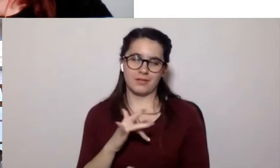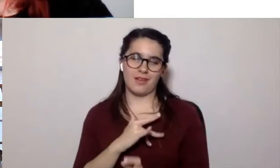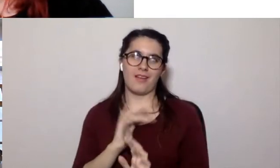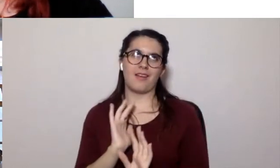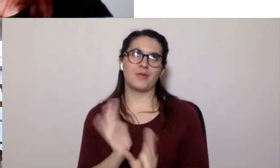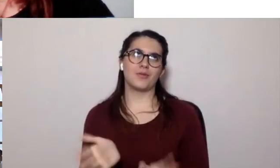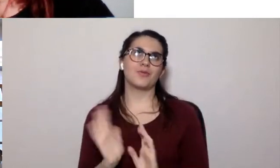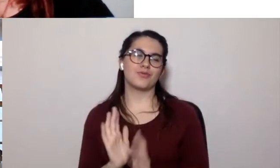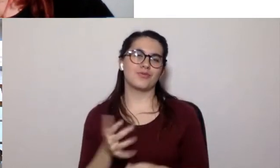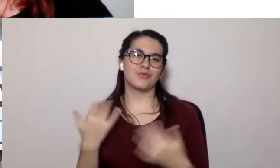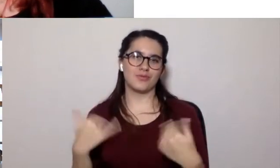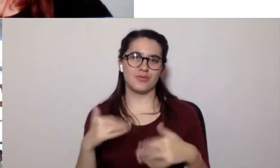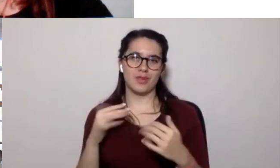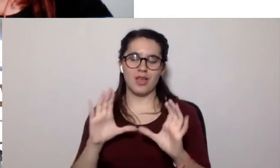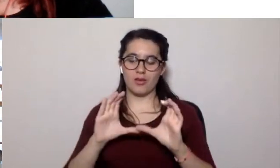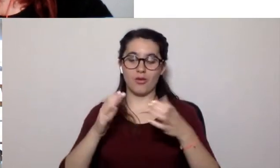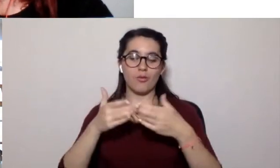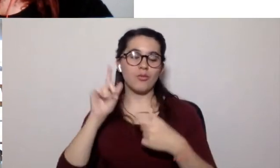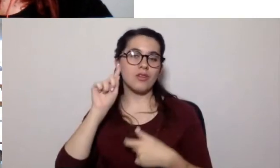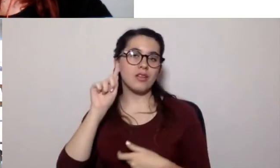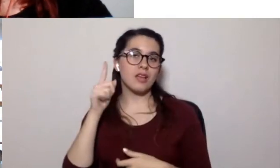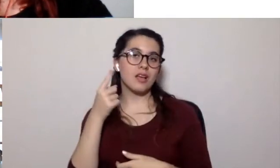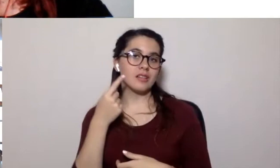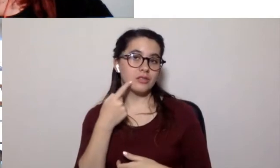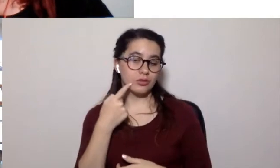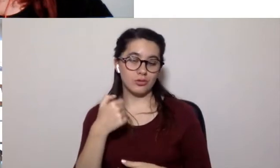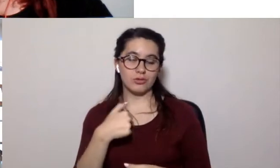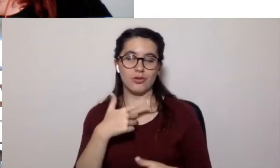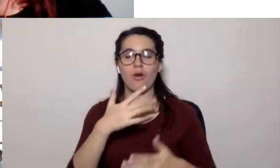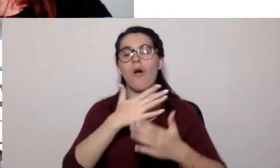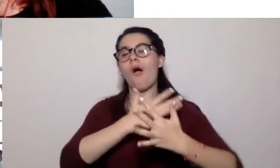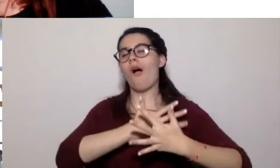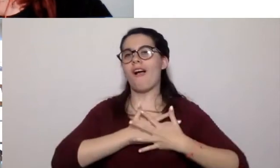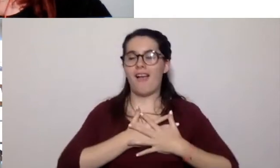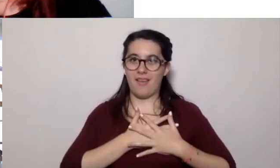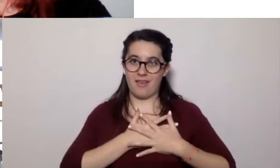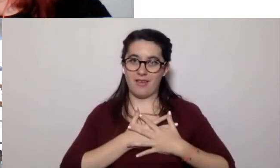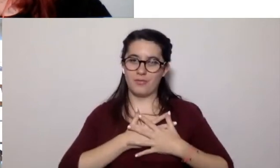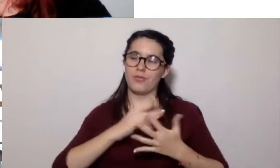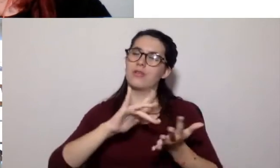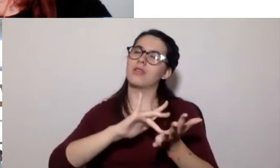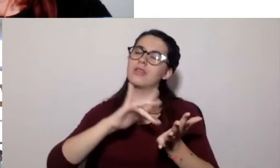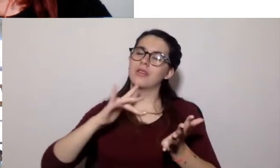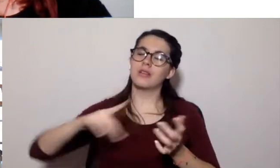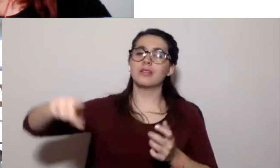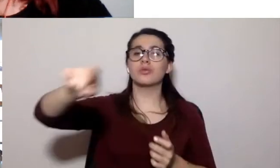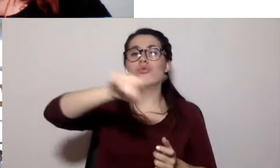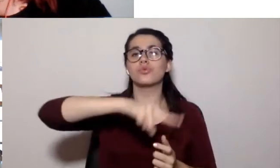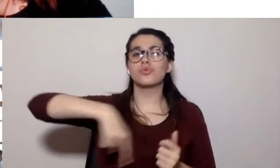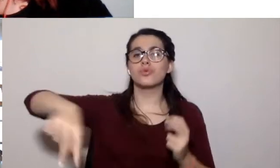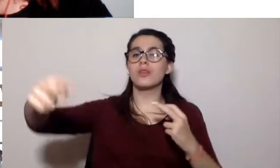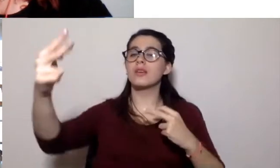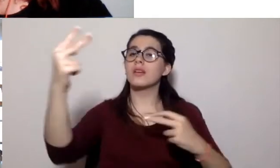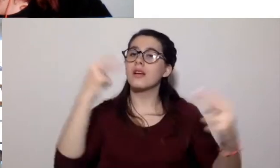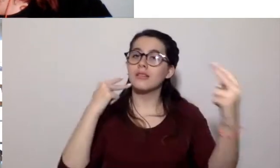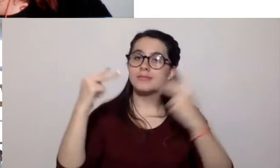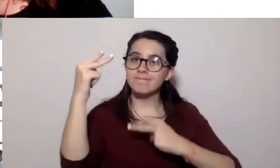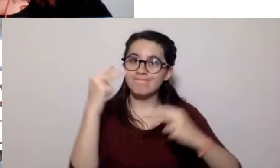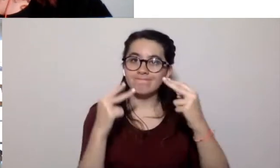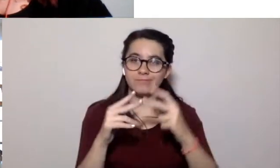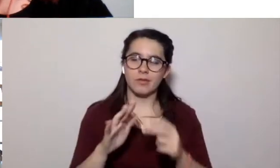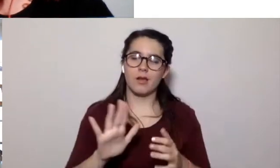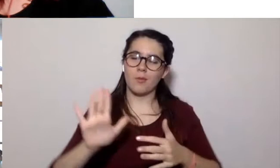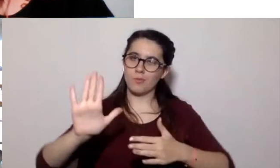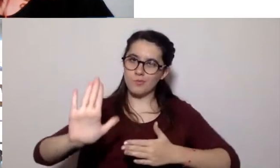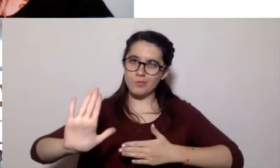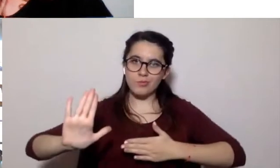toda la comunidad sorda a la cual amo y agradezco que nos sigan. Y entonces sí, Sí. vamos a